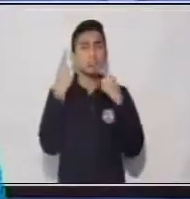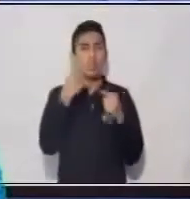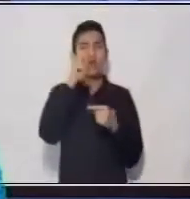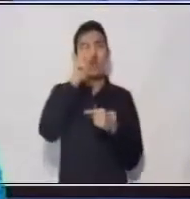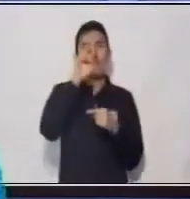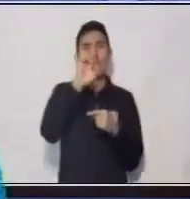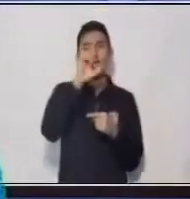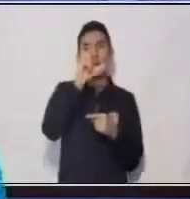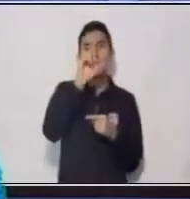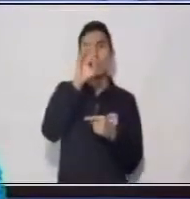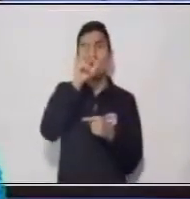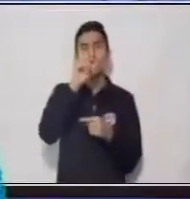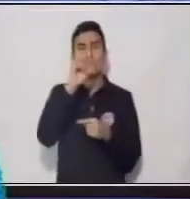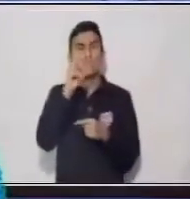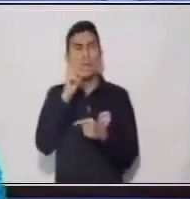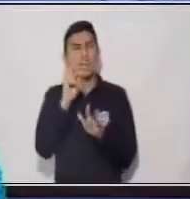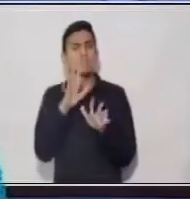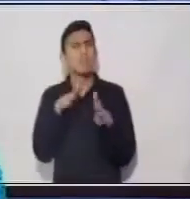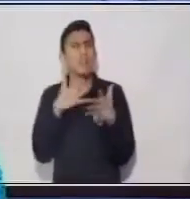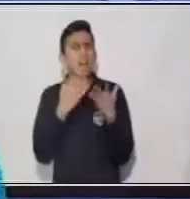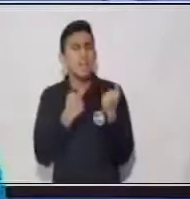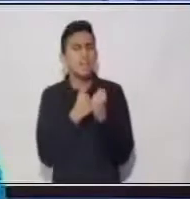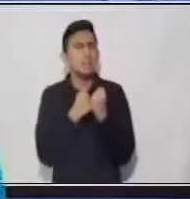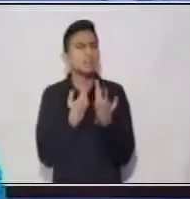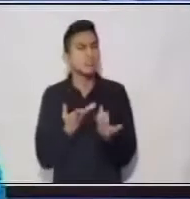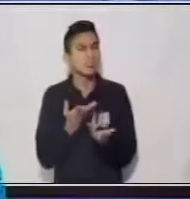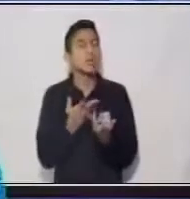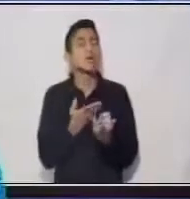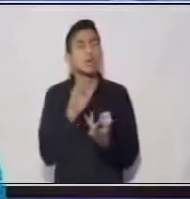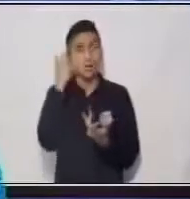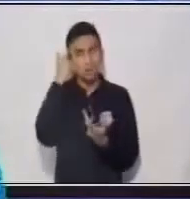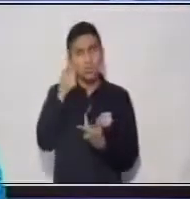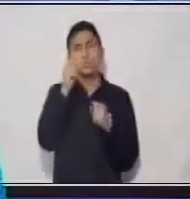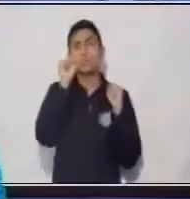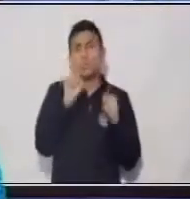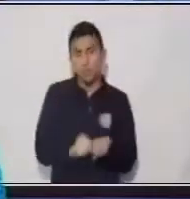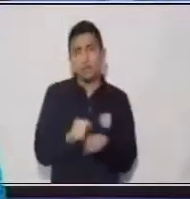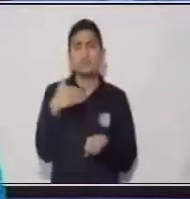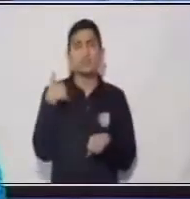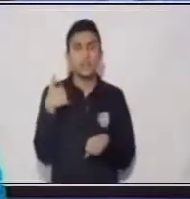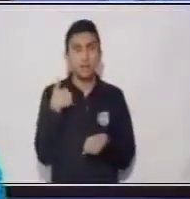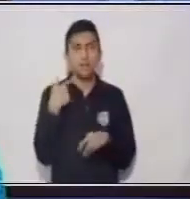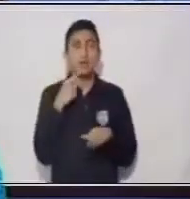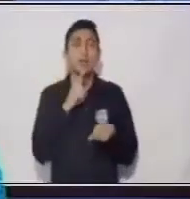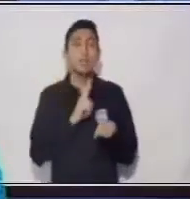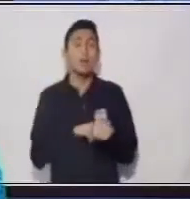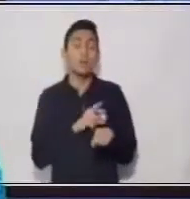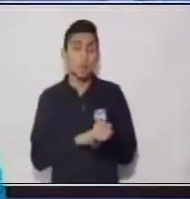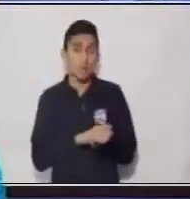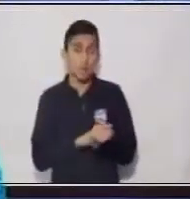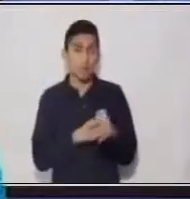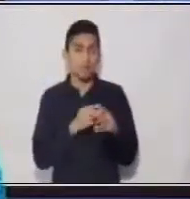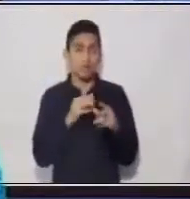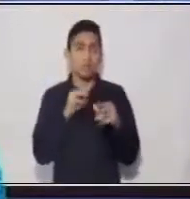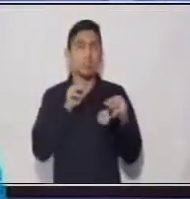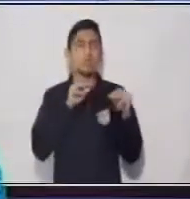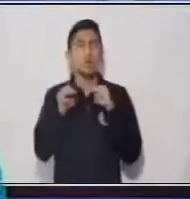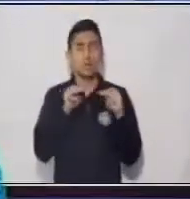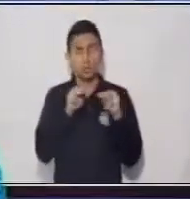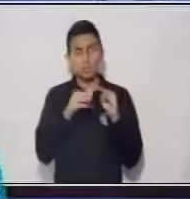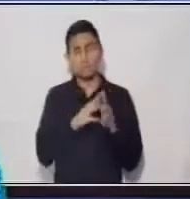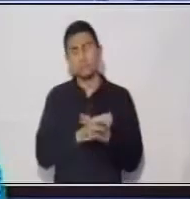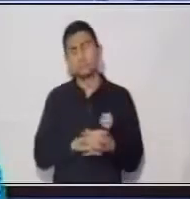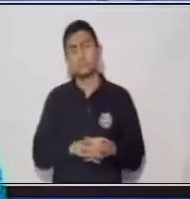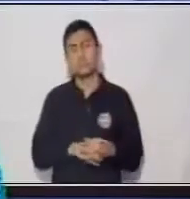velocidad. Esto nos va a permitir a nosotros establecer el movimiento rectilíneo